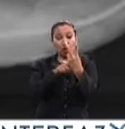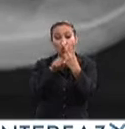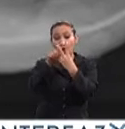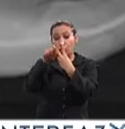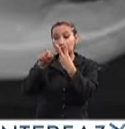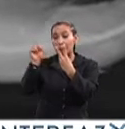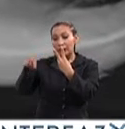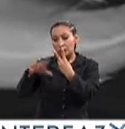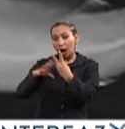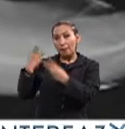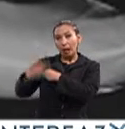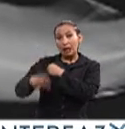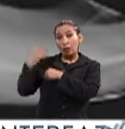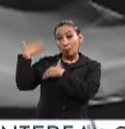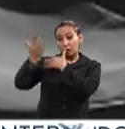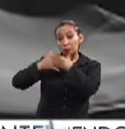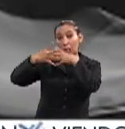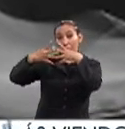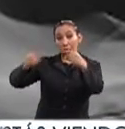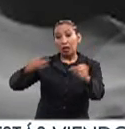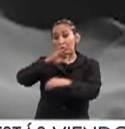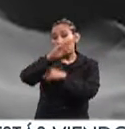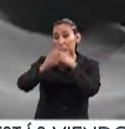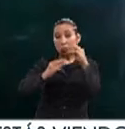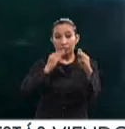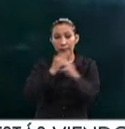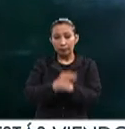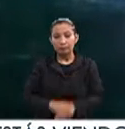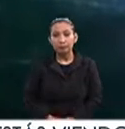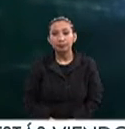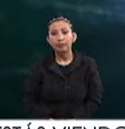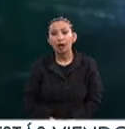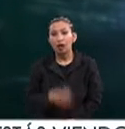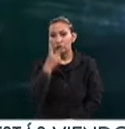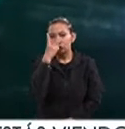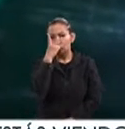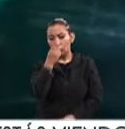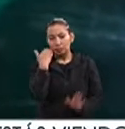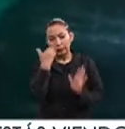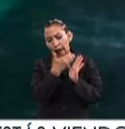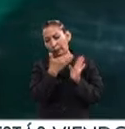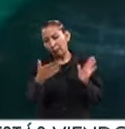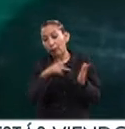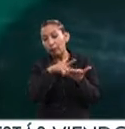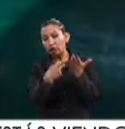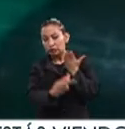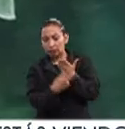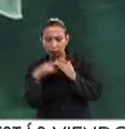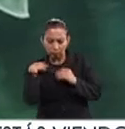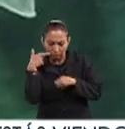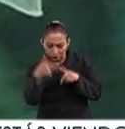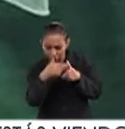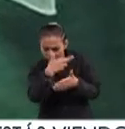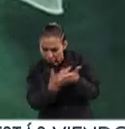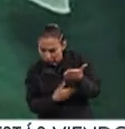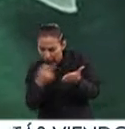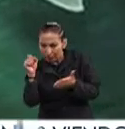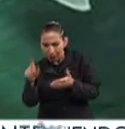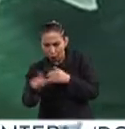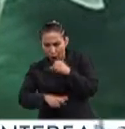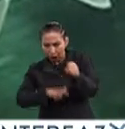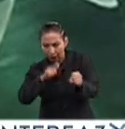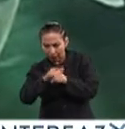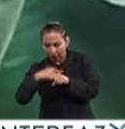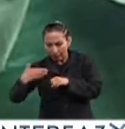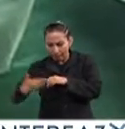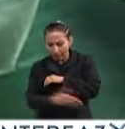marinos se encuentran en peligro de extinción en todo el mundo. En las 2 últimas temporadas del proyecto se registraron restos de estas